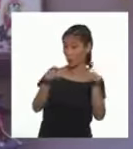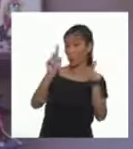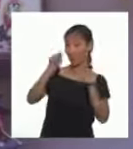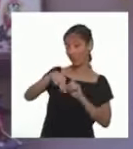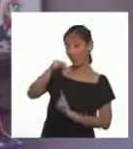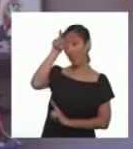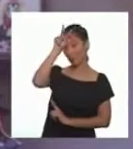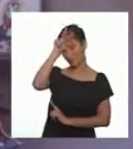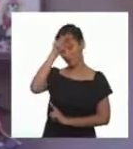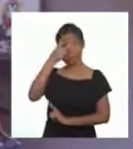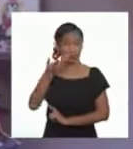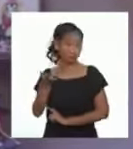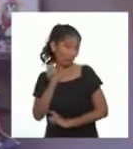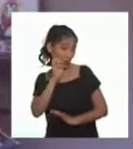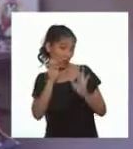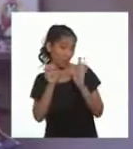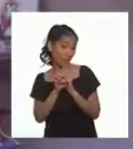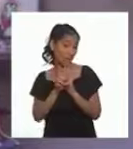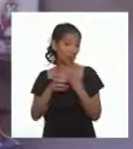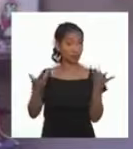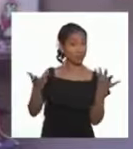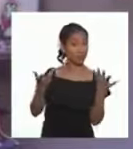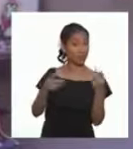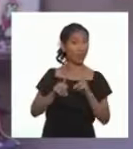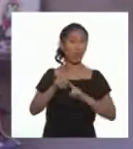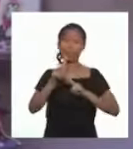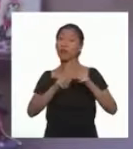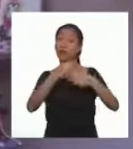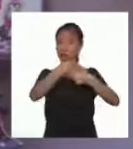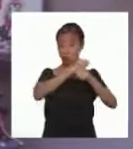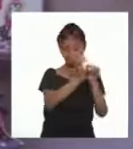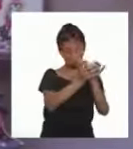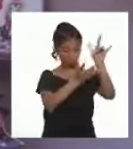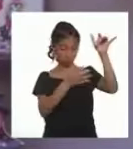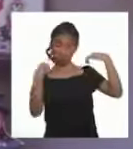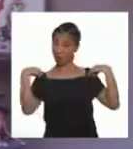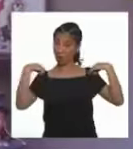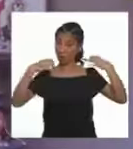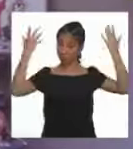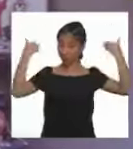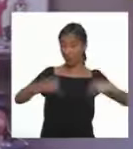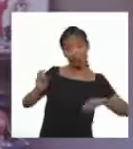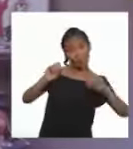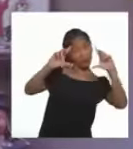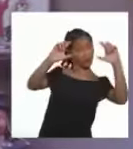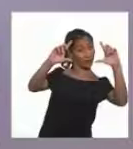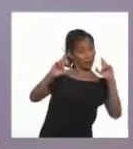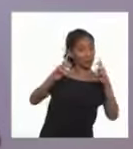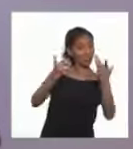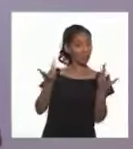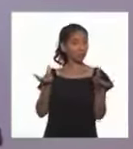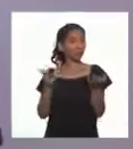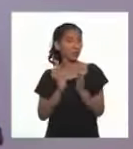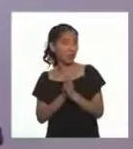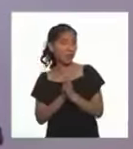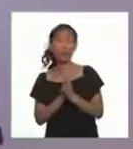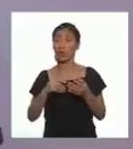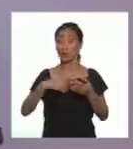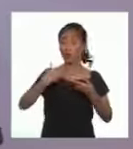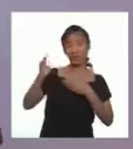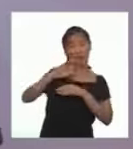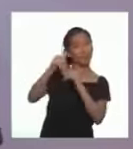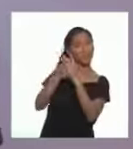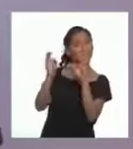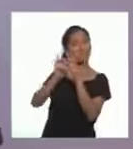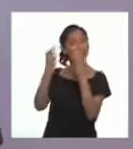Perú. Partiendo, por ejemplo, de una artesanía, vestimenta o fotografía que tengan en casa. Cuando compartimos estos